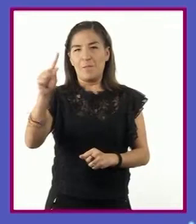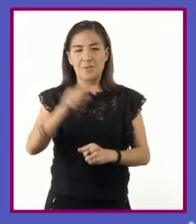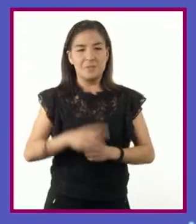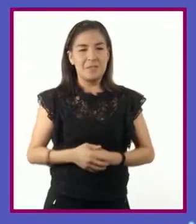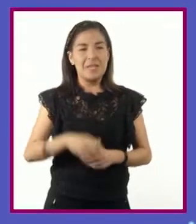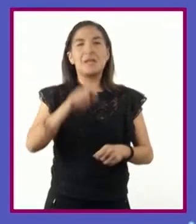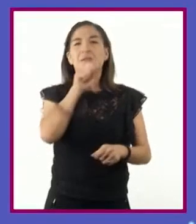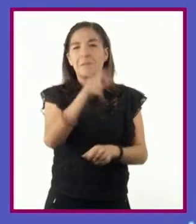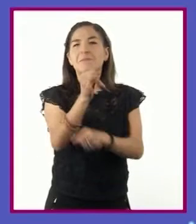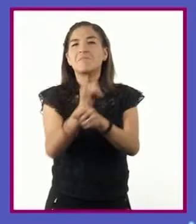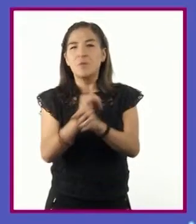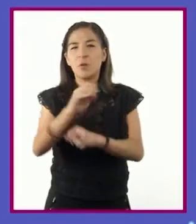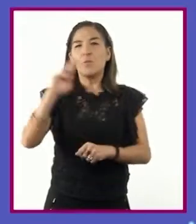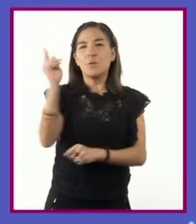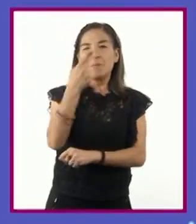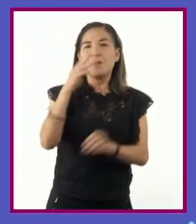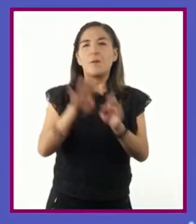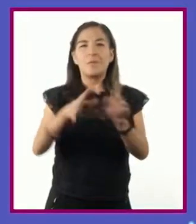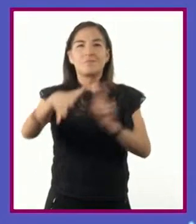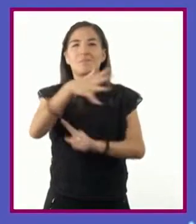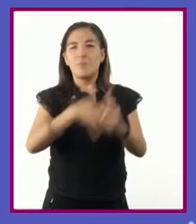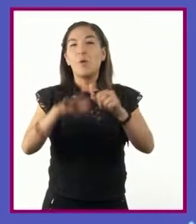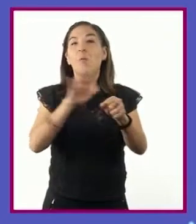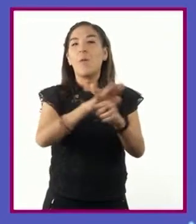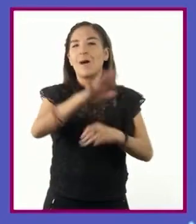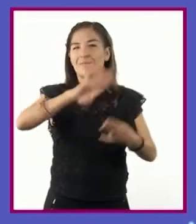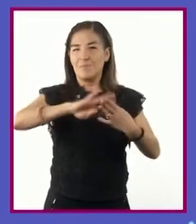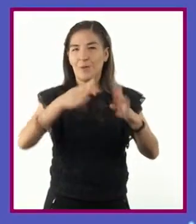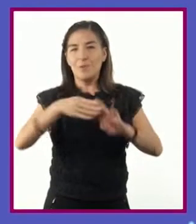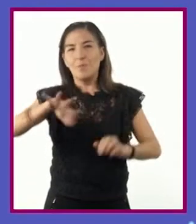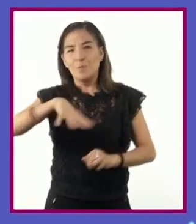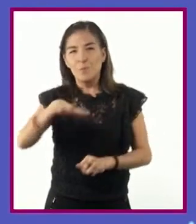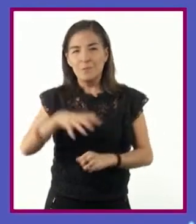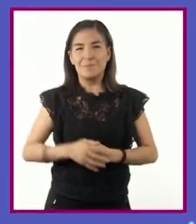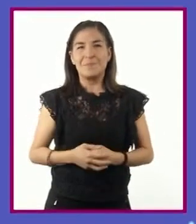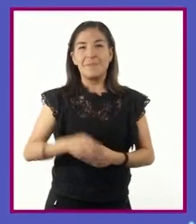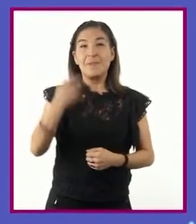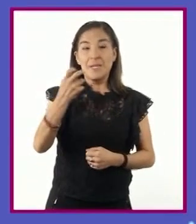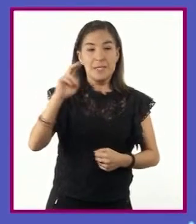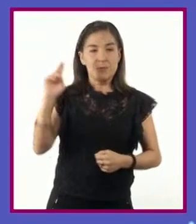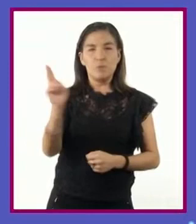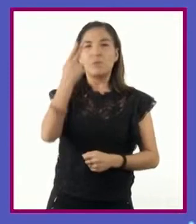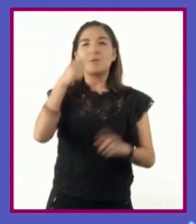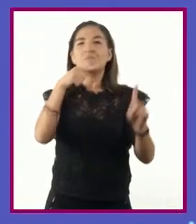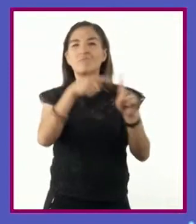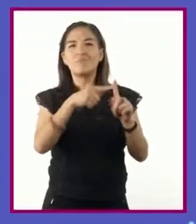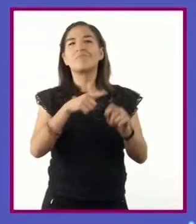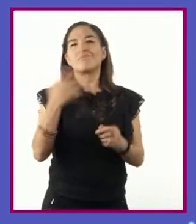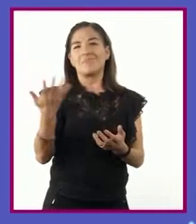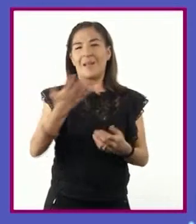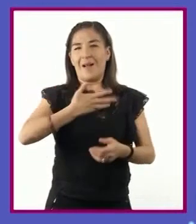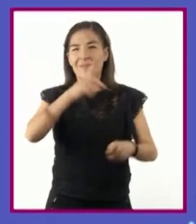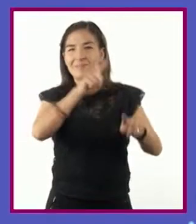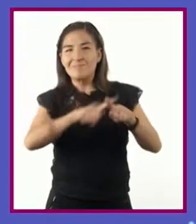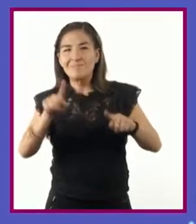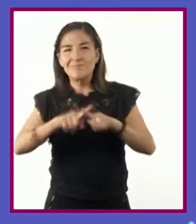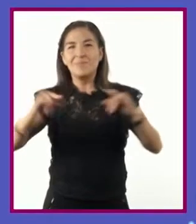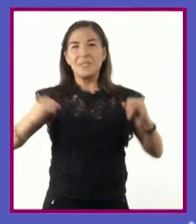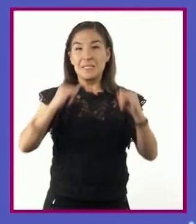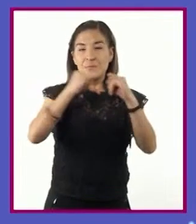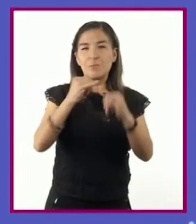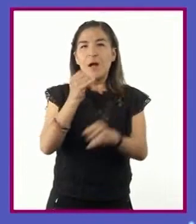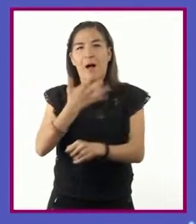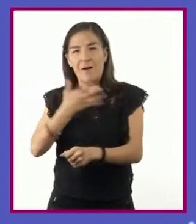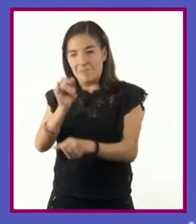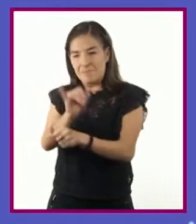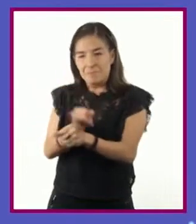conocimiento, motivo de la búsqueda. Las universidades, cuyas facultades e institutos de